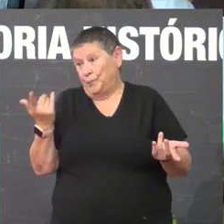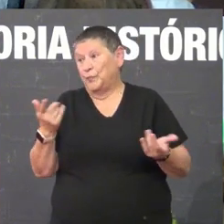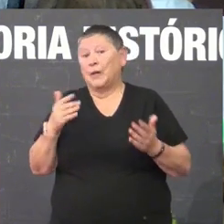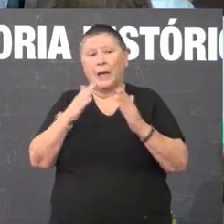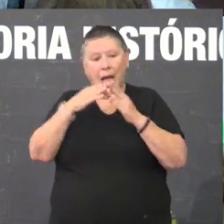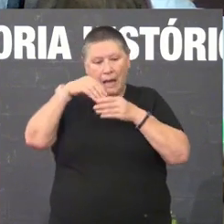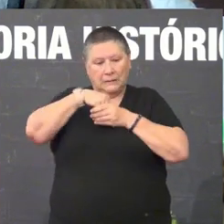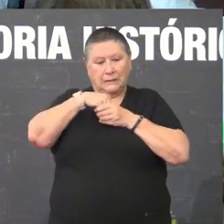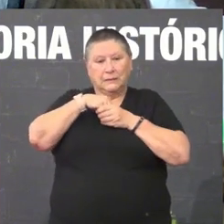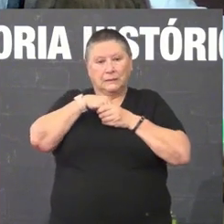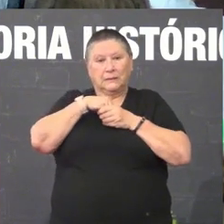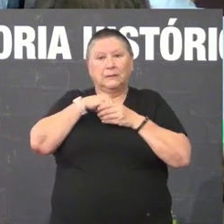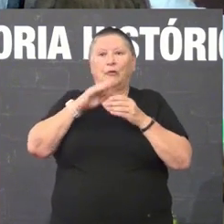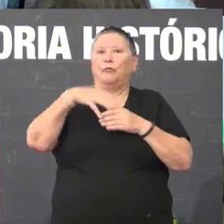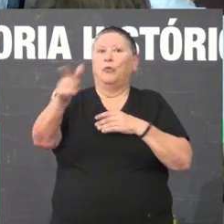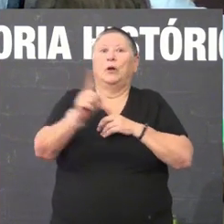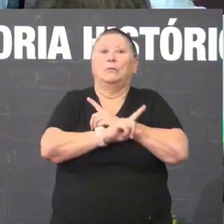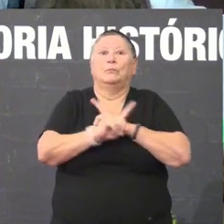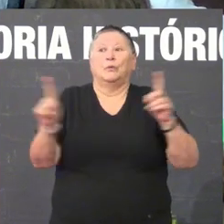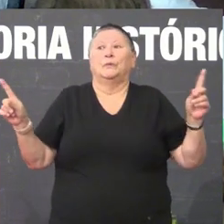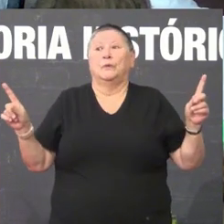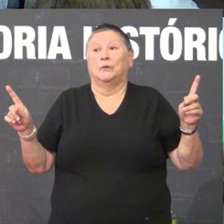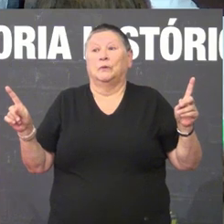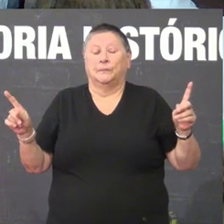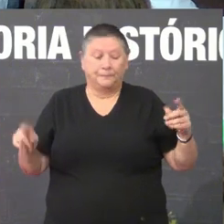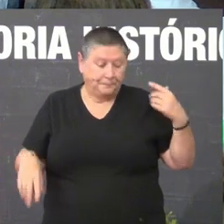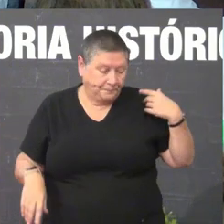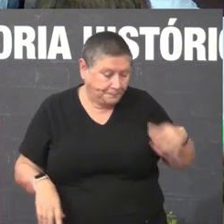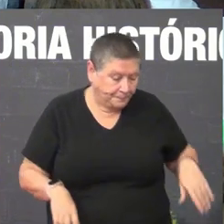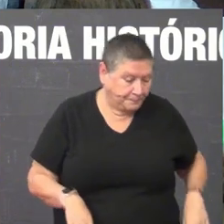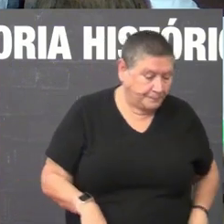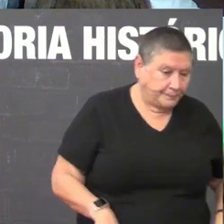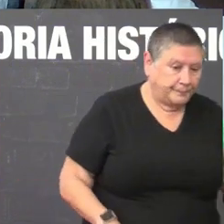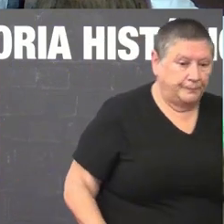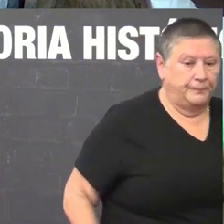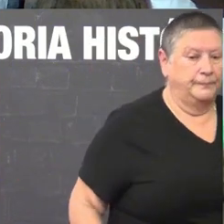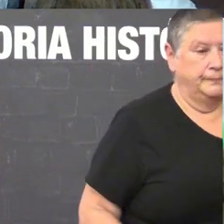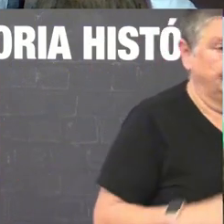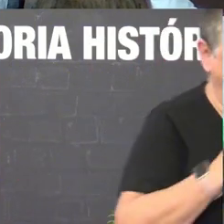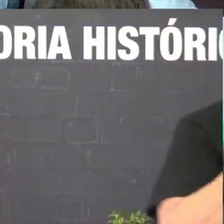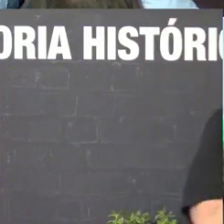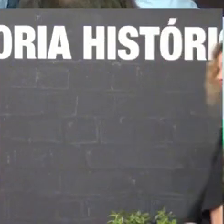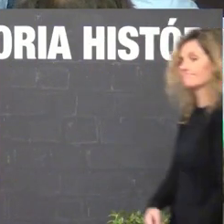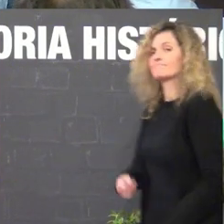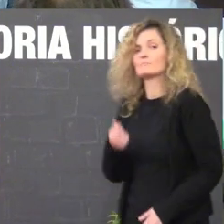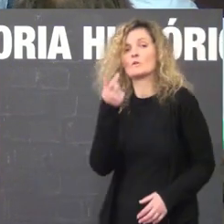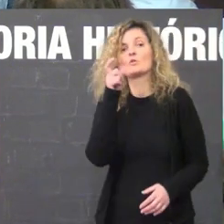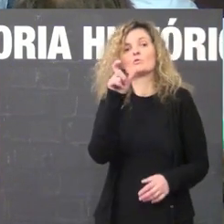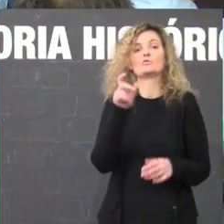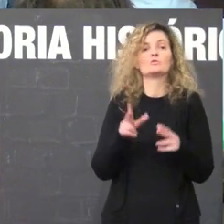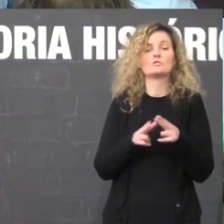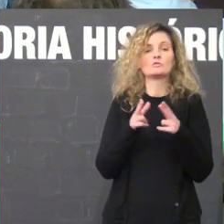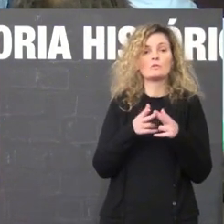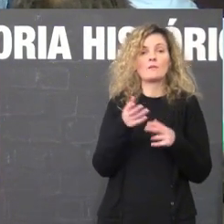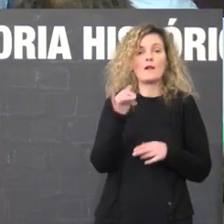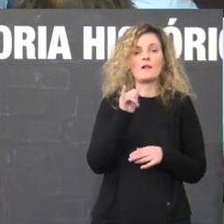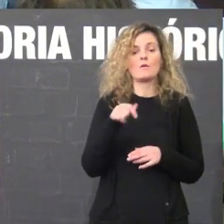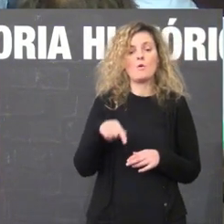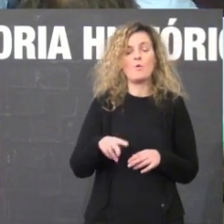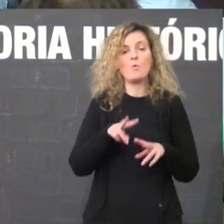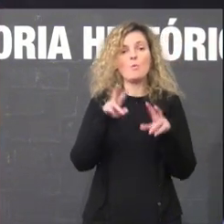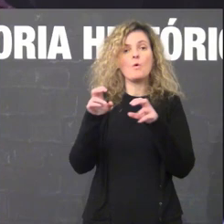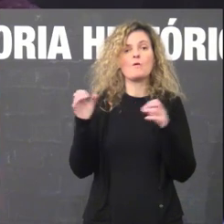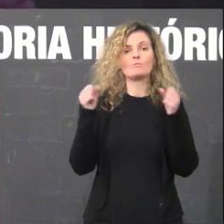pero luego fuera no porque porque eso puede generar un coste social no en el nuevo